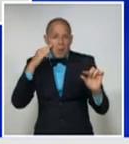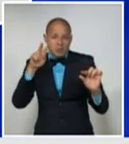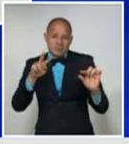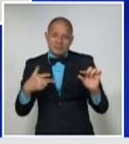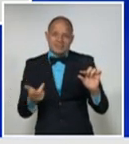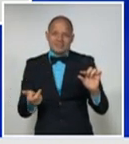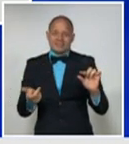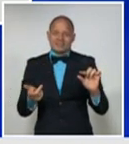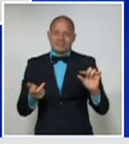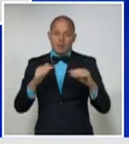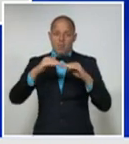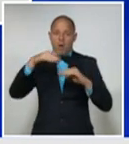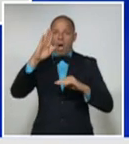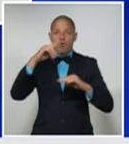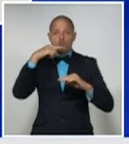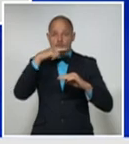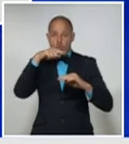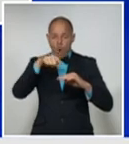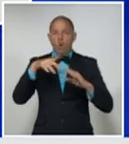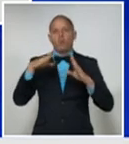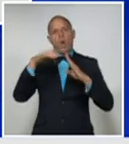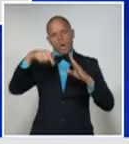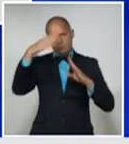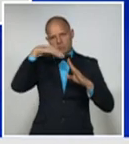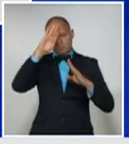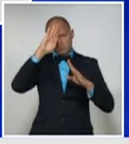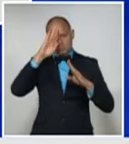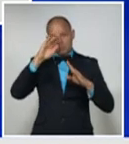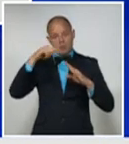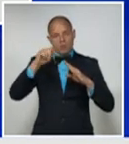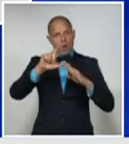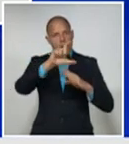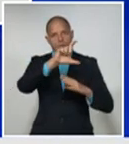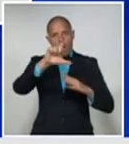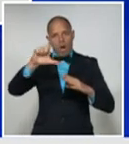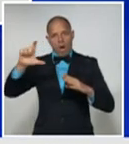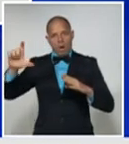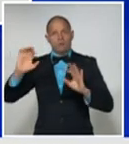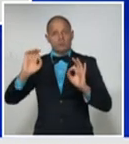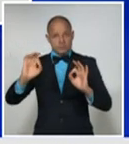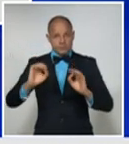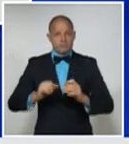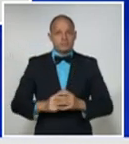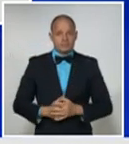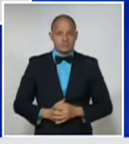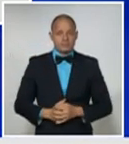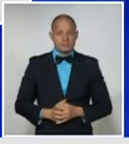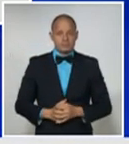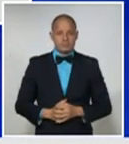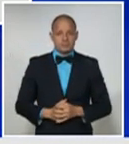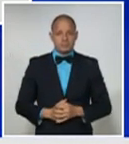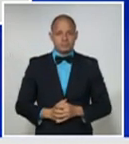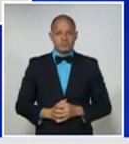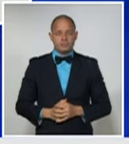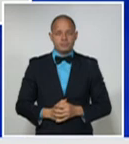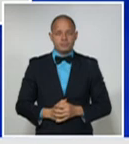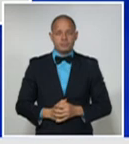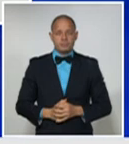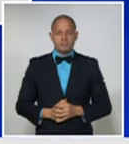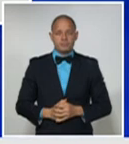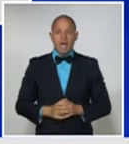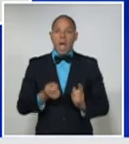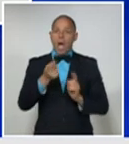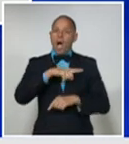ahí que el número de casos autóctonos que se diagnosticaron en el día de